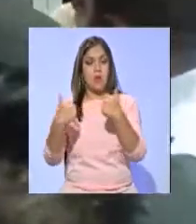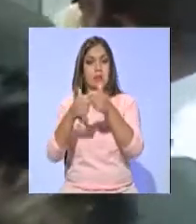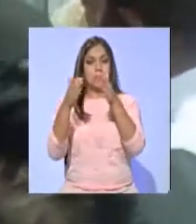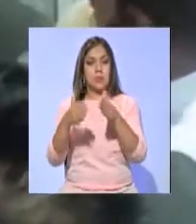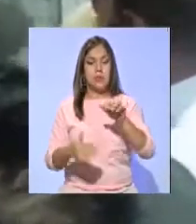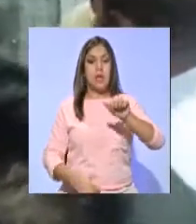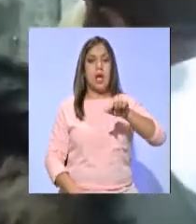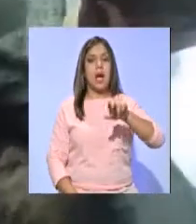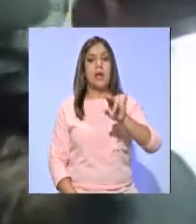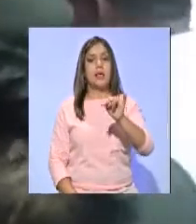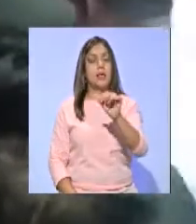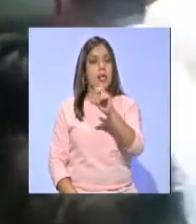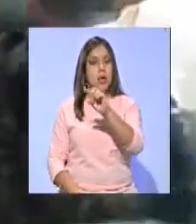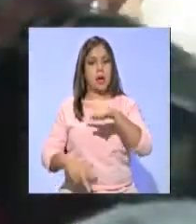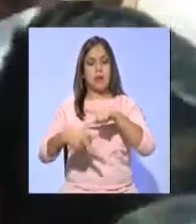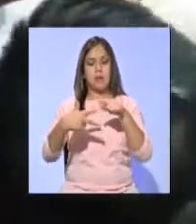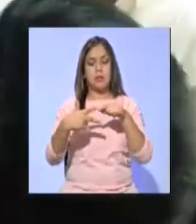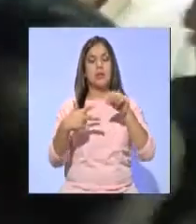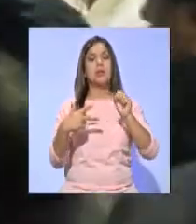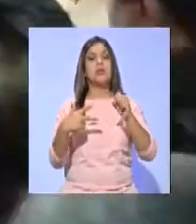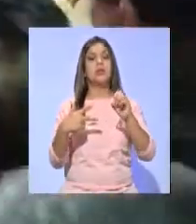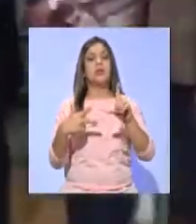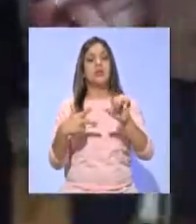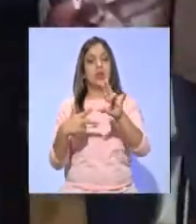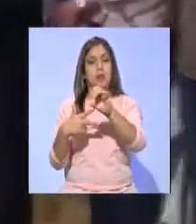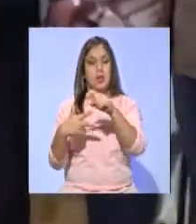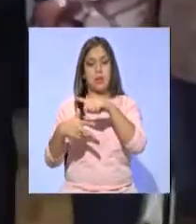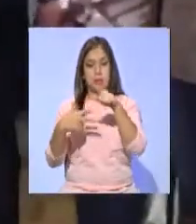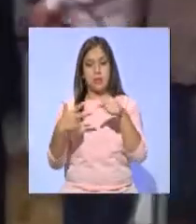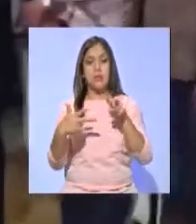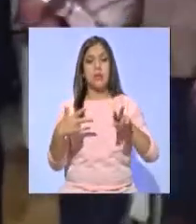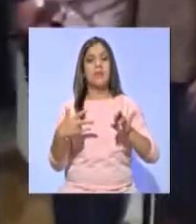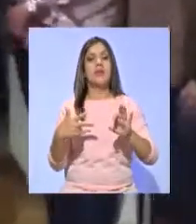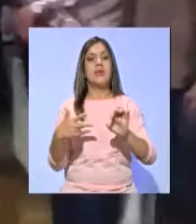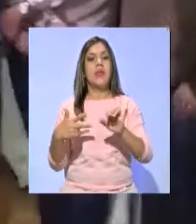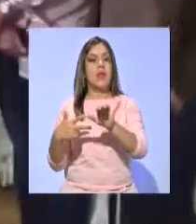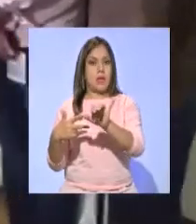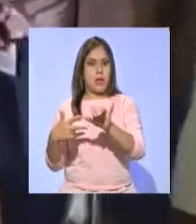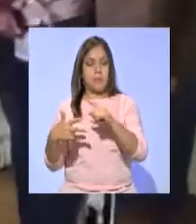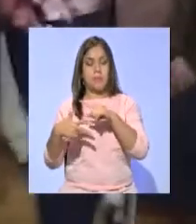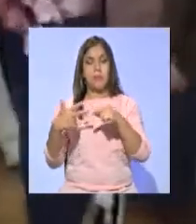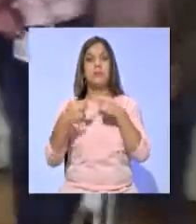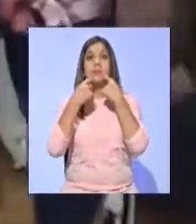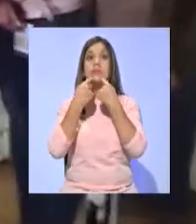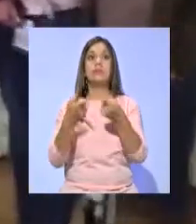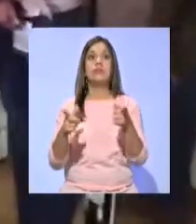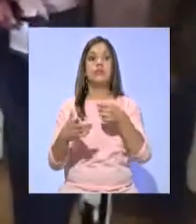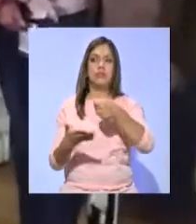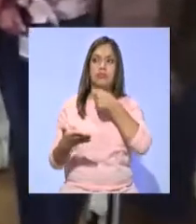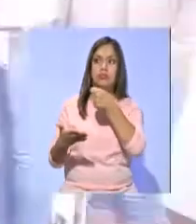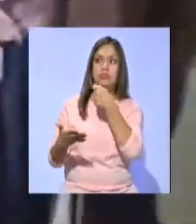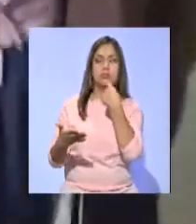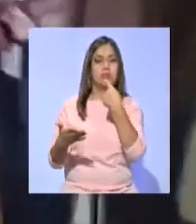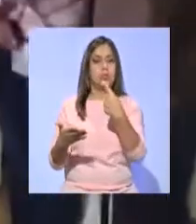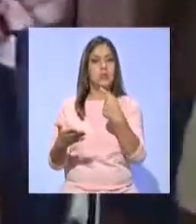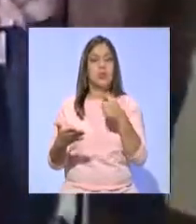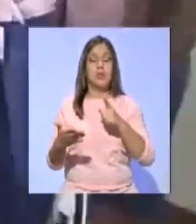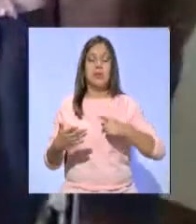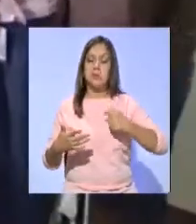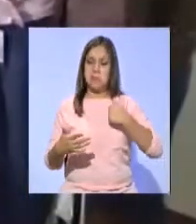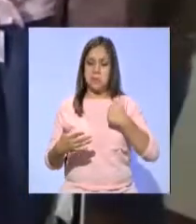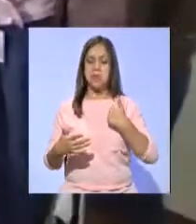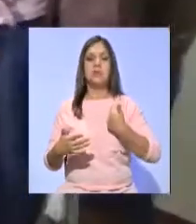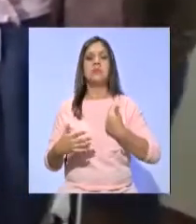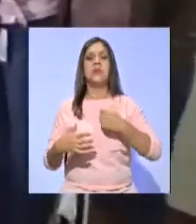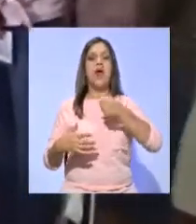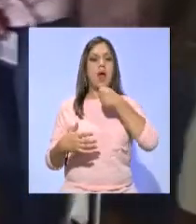Marcela Aguiñaga, Soledad Buendía y el asambleísta Carlos Viteri. En declaraciones a los medios de comunicación, el expresidente afirmó que